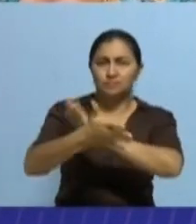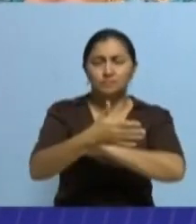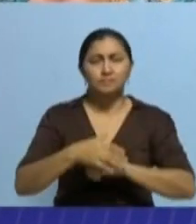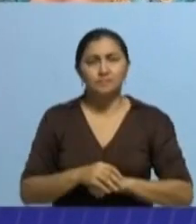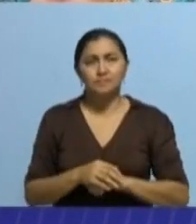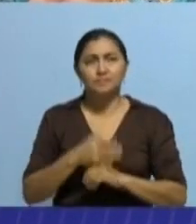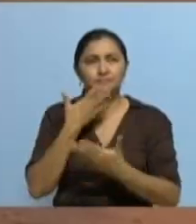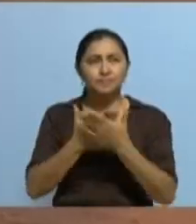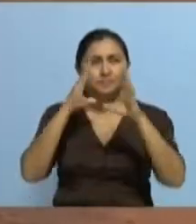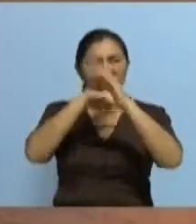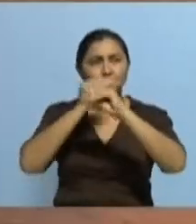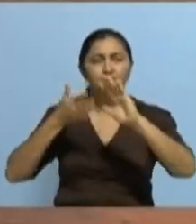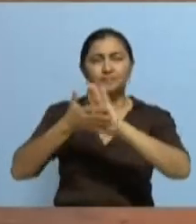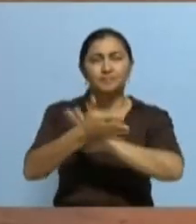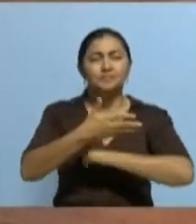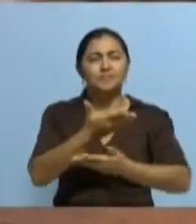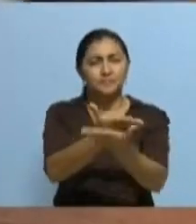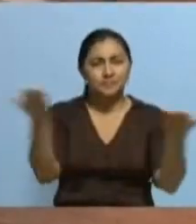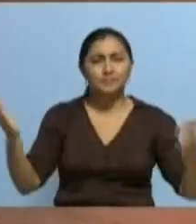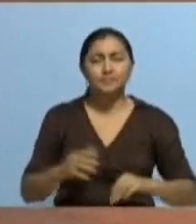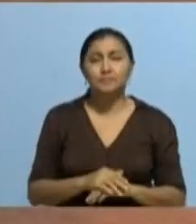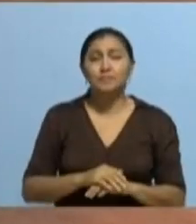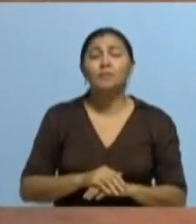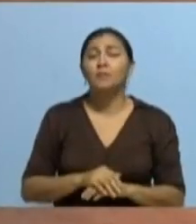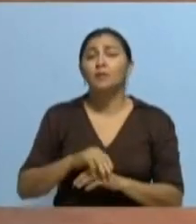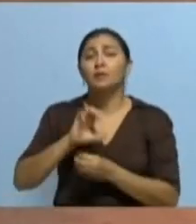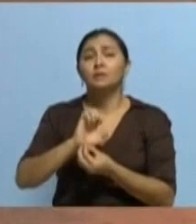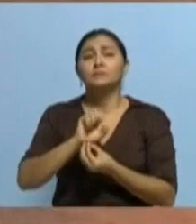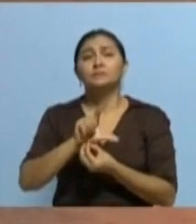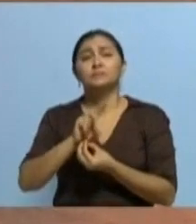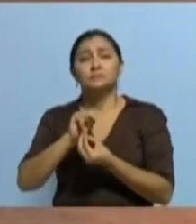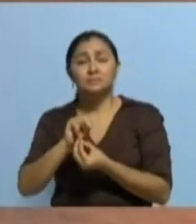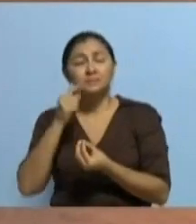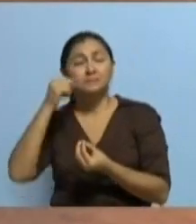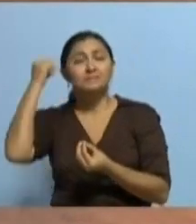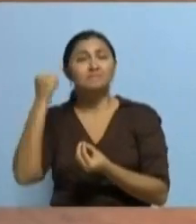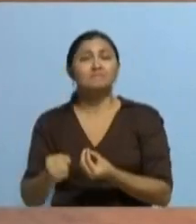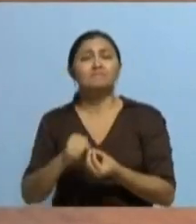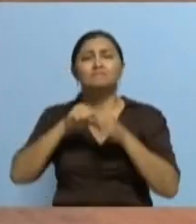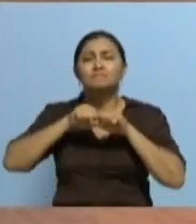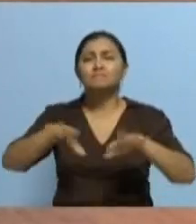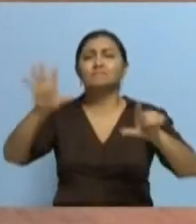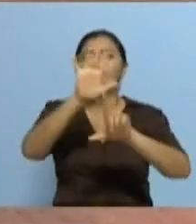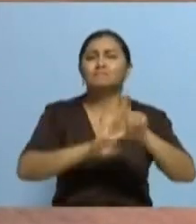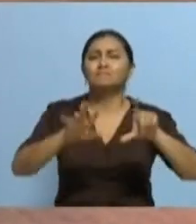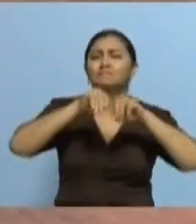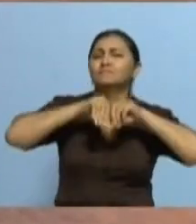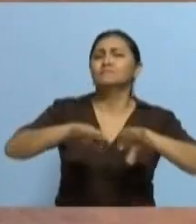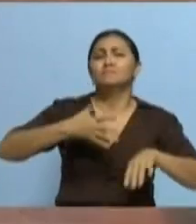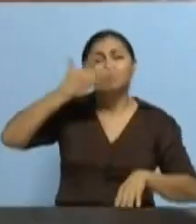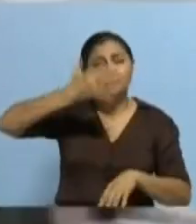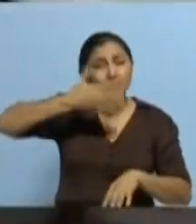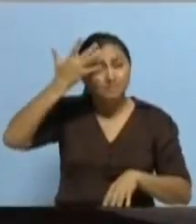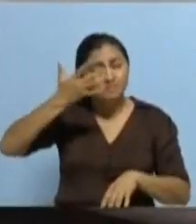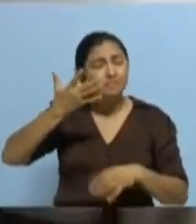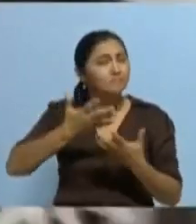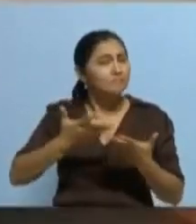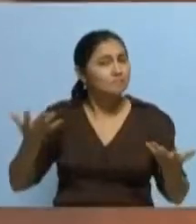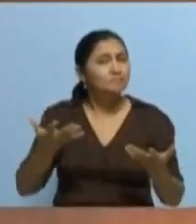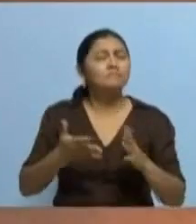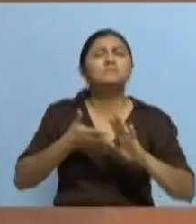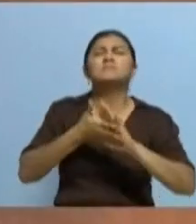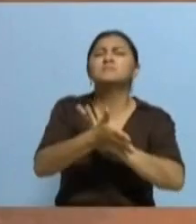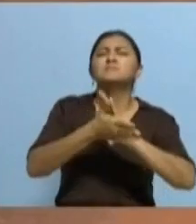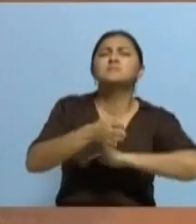Buenas noches, compañeras y televidentes. El Ejército de Liberación Nacional ha multiplicado un video a través de las redes sociales donde anuncian un